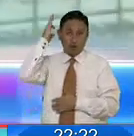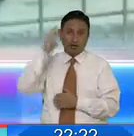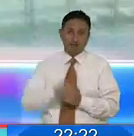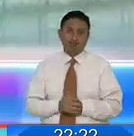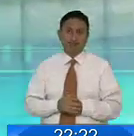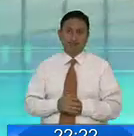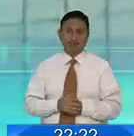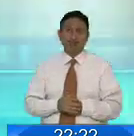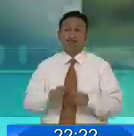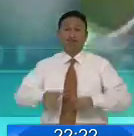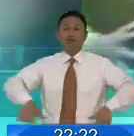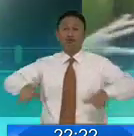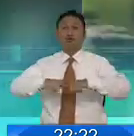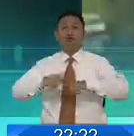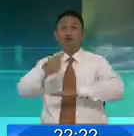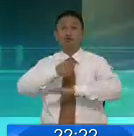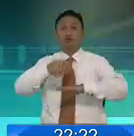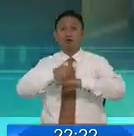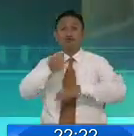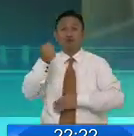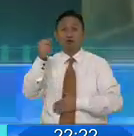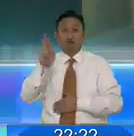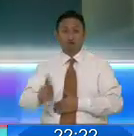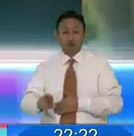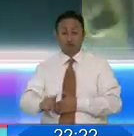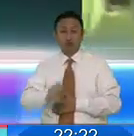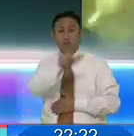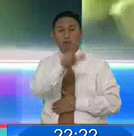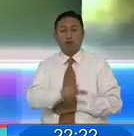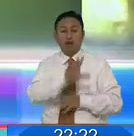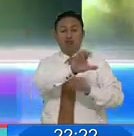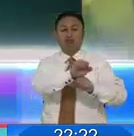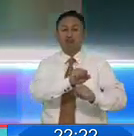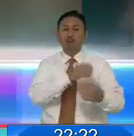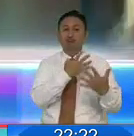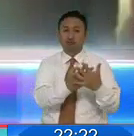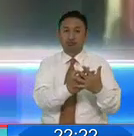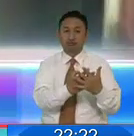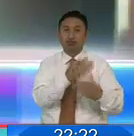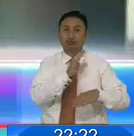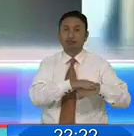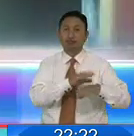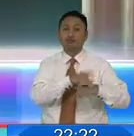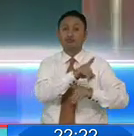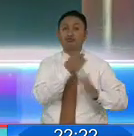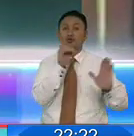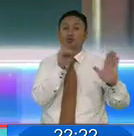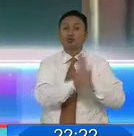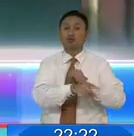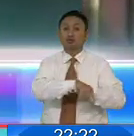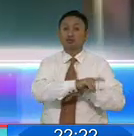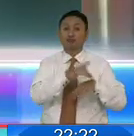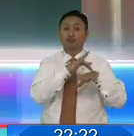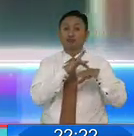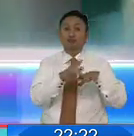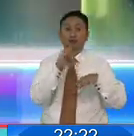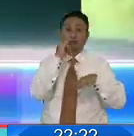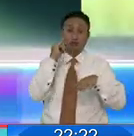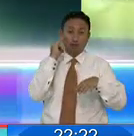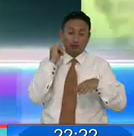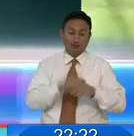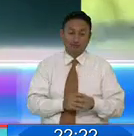en el sector del guasmo sur en guayaquil fue detenido un sujeto acusado del presunto delito de pornografía infantil